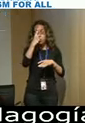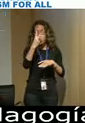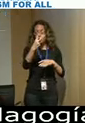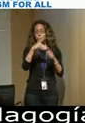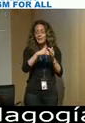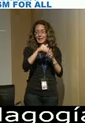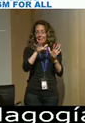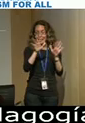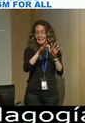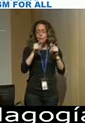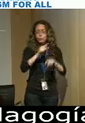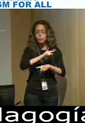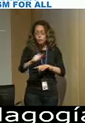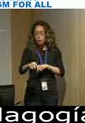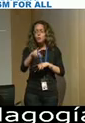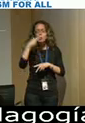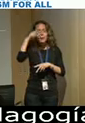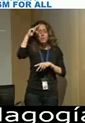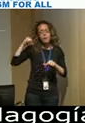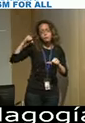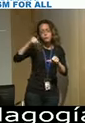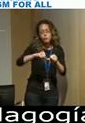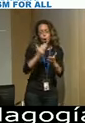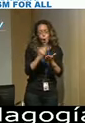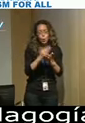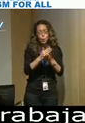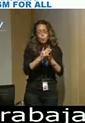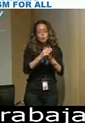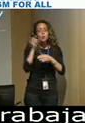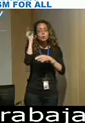y docente en su amplia experiencia. Ha impartido cursos y ponencias sobre el